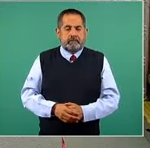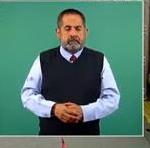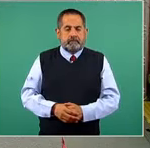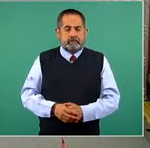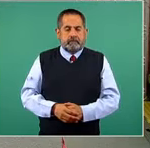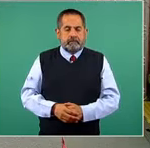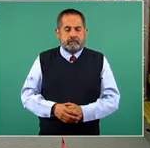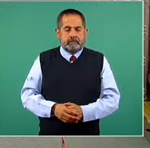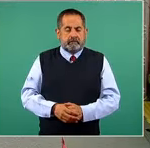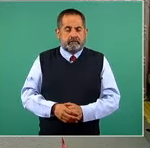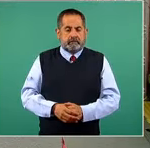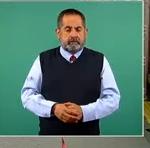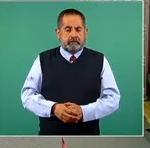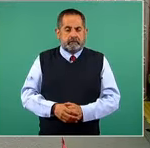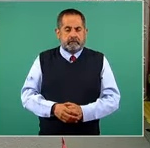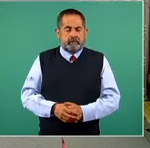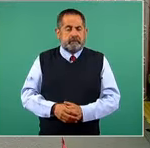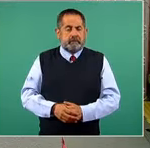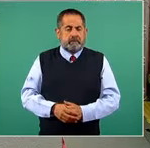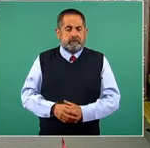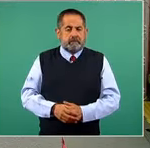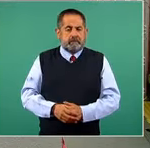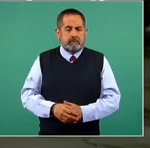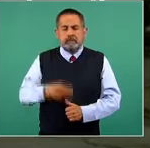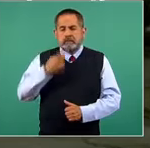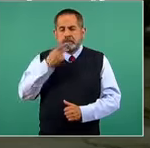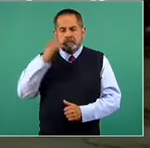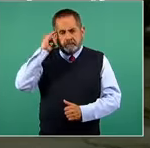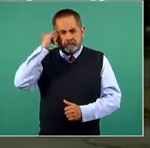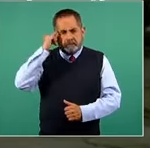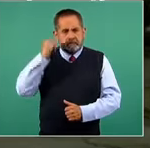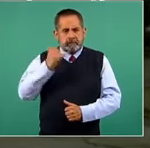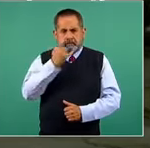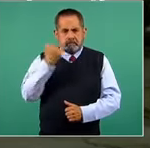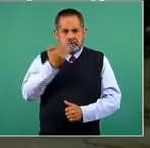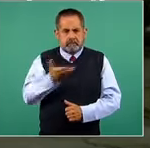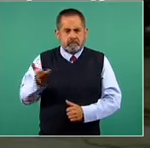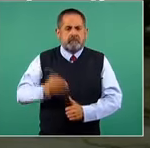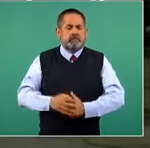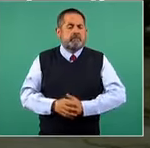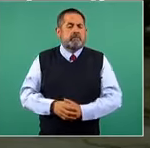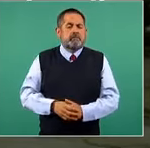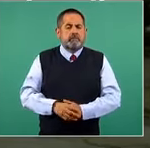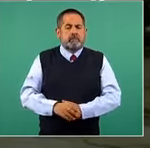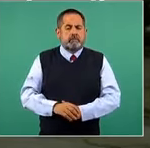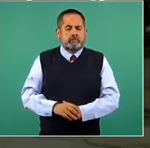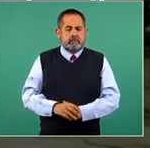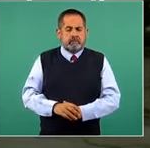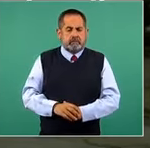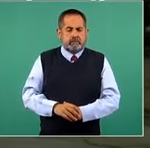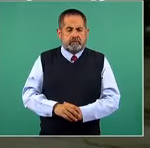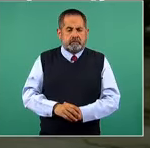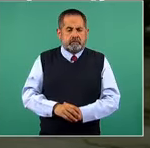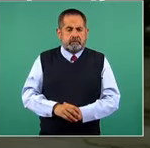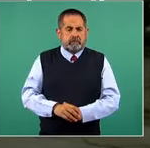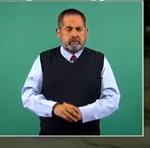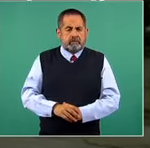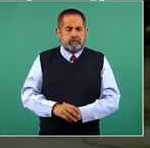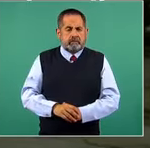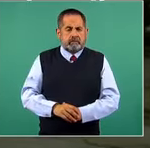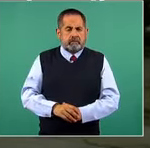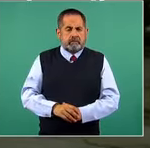Tani, ¿cómo voy a empezar a López-Gatell? Gracias. Si ya hubiera una equivía que si